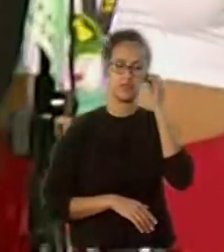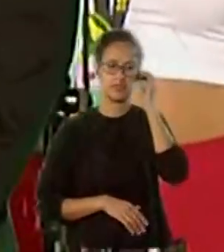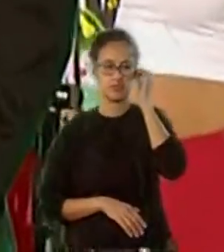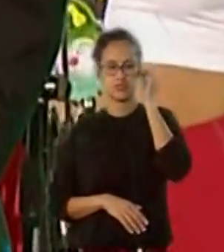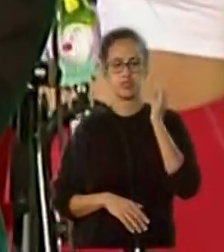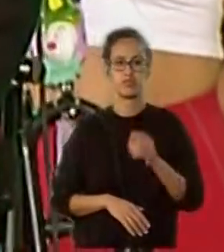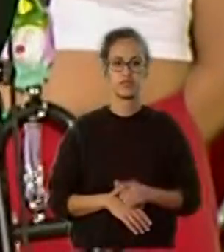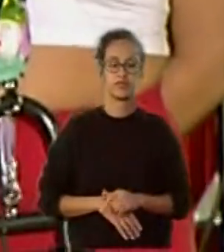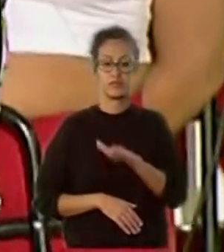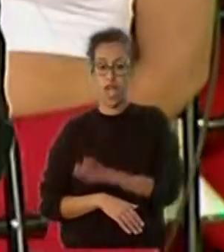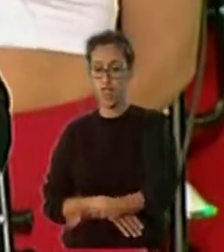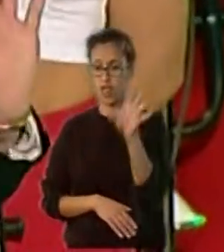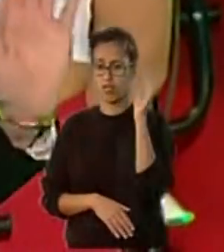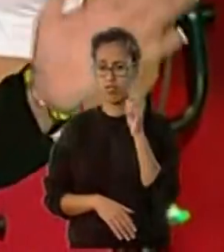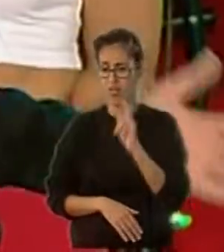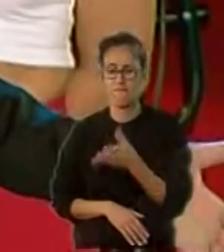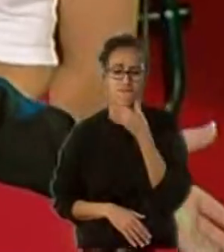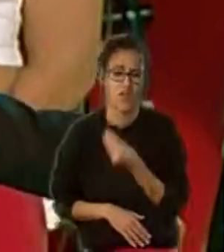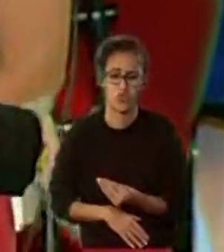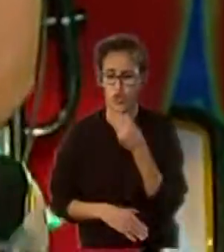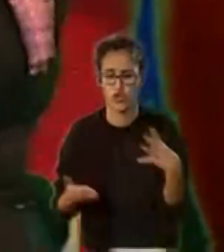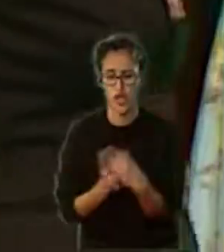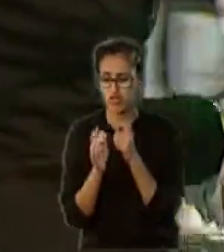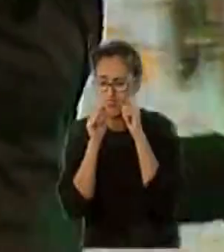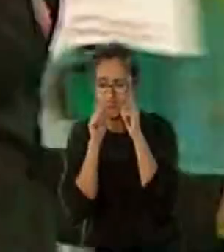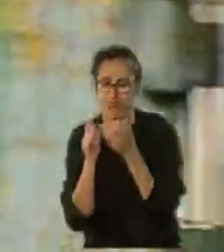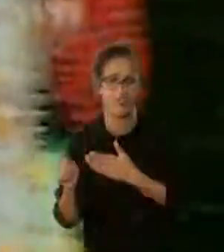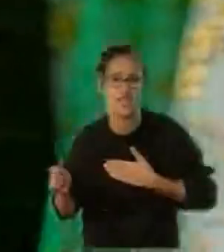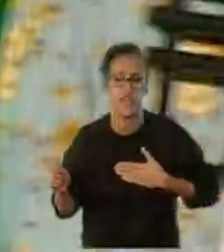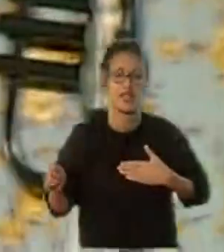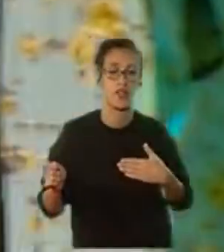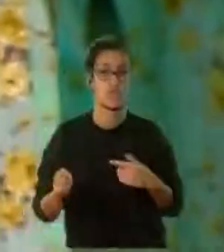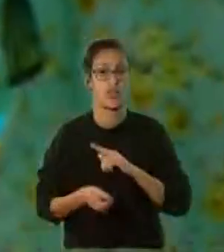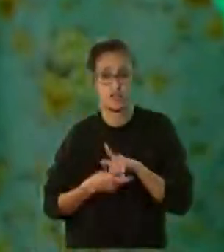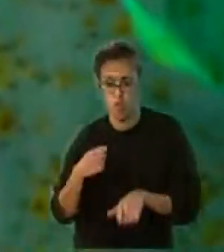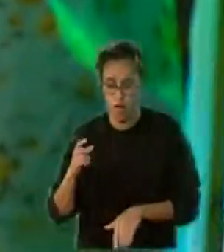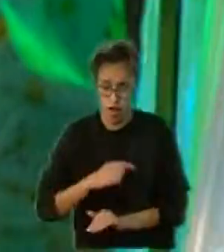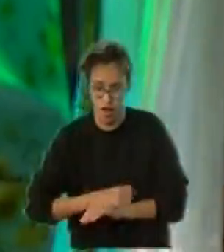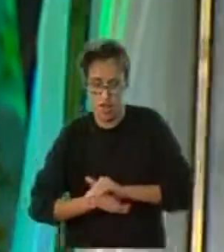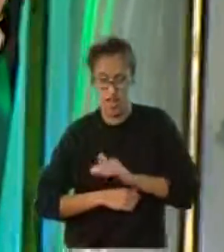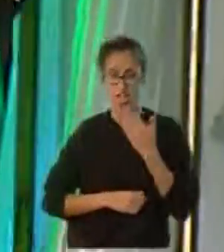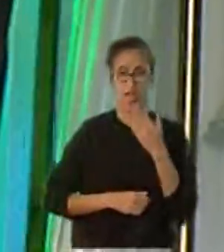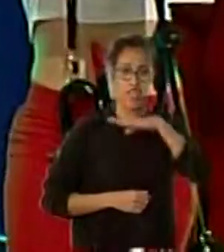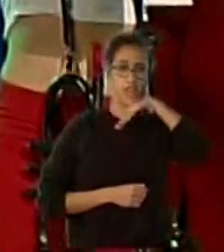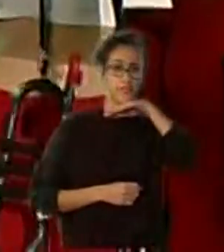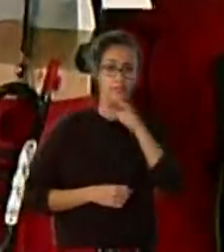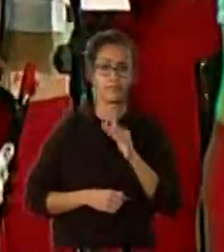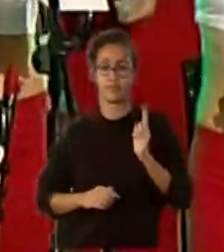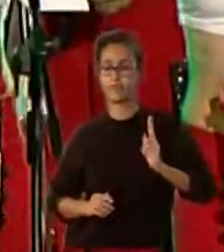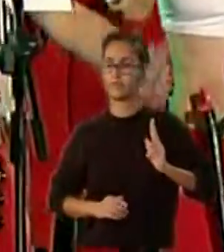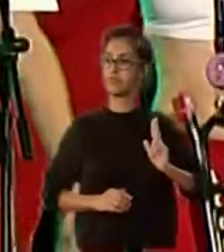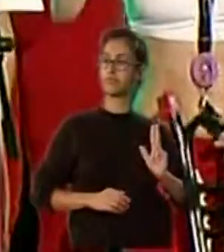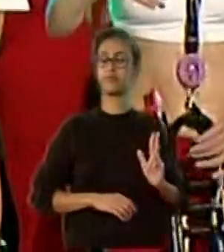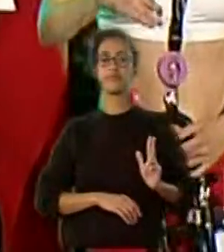De niña soy muy bonita, todos me quieren achuchar. Cuando llego adolescente, la chulería en mi